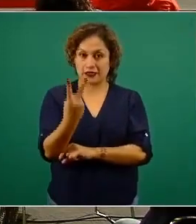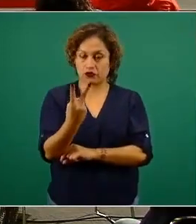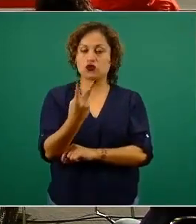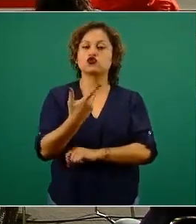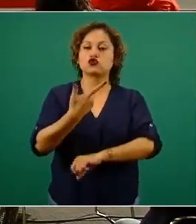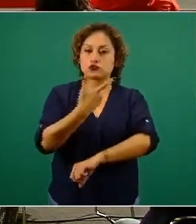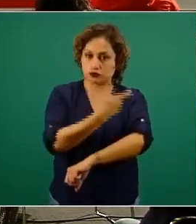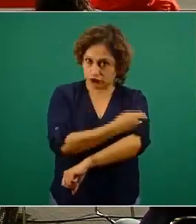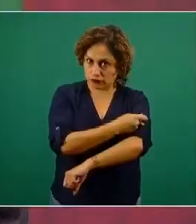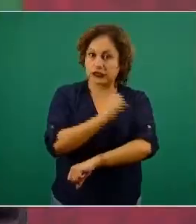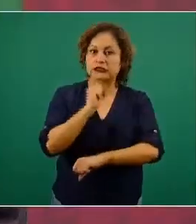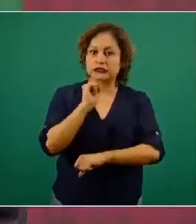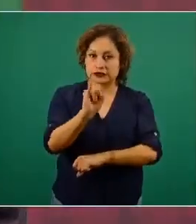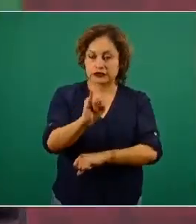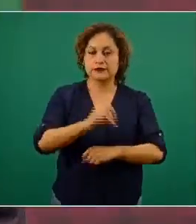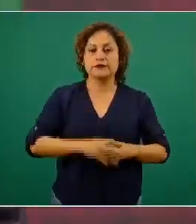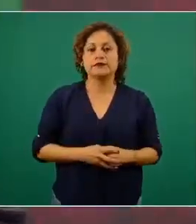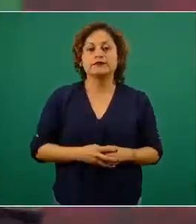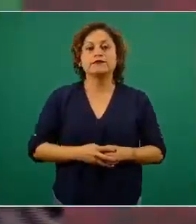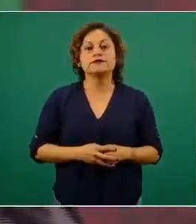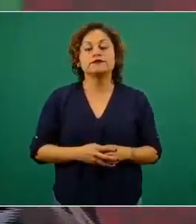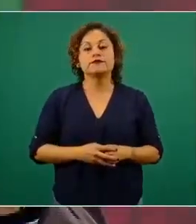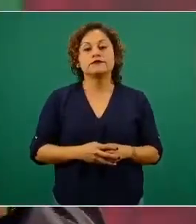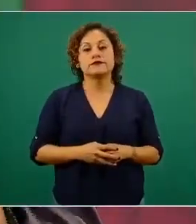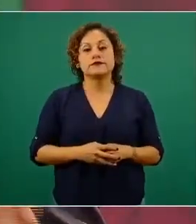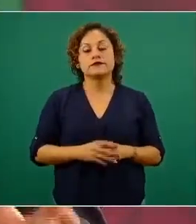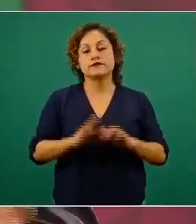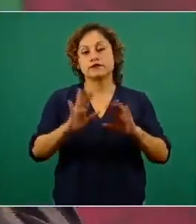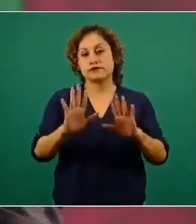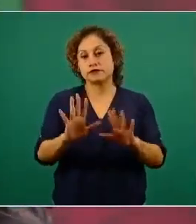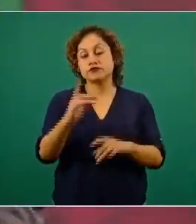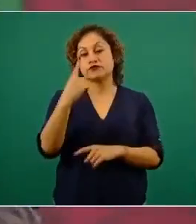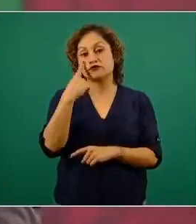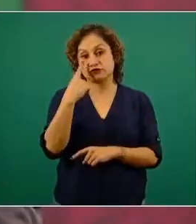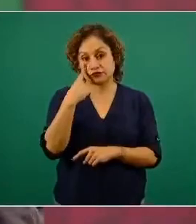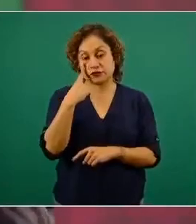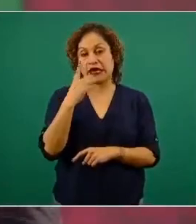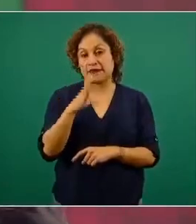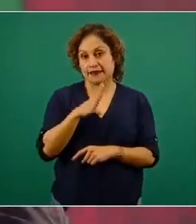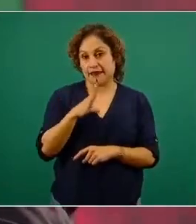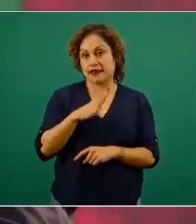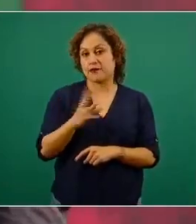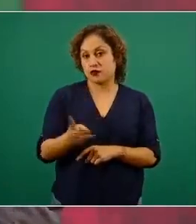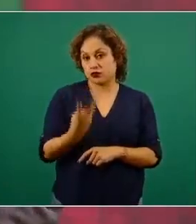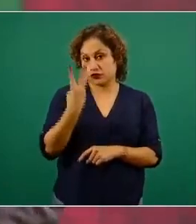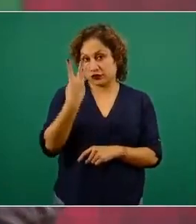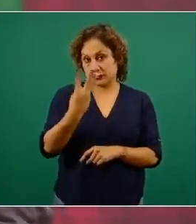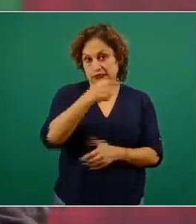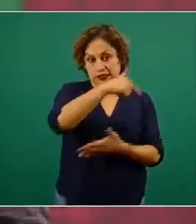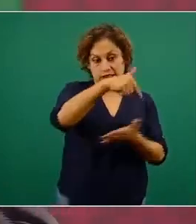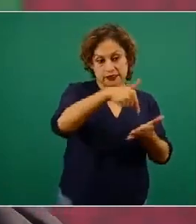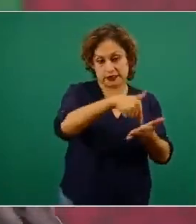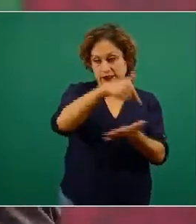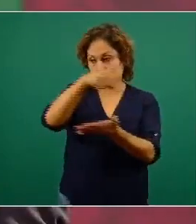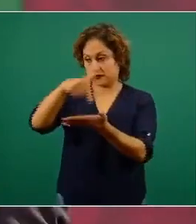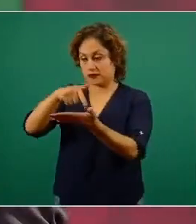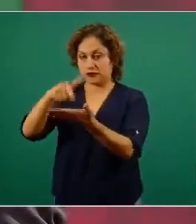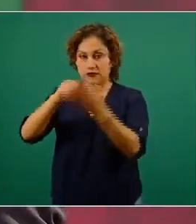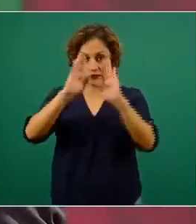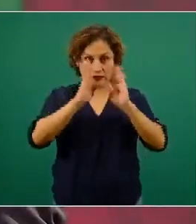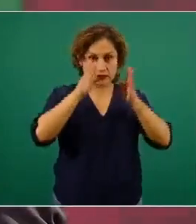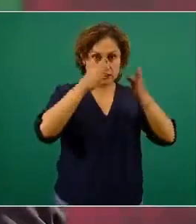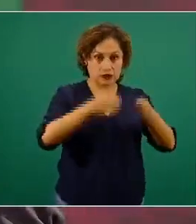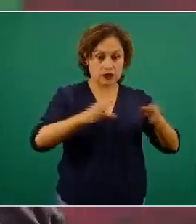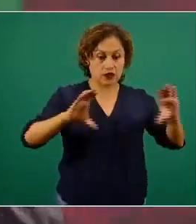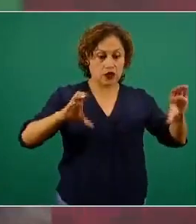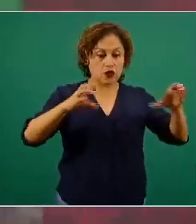del territorio distinguimos una secuencia de 3 localizaciones. Comunidades rurales